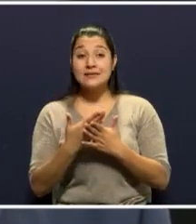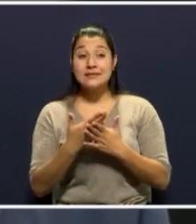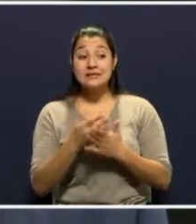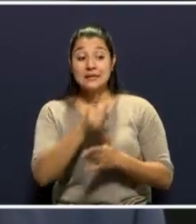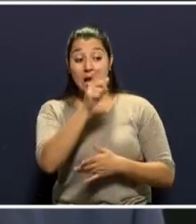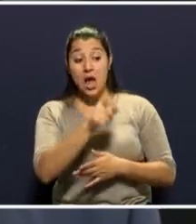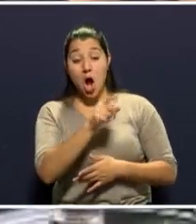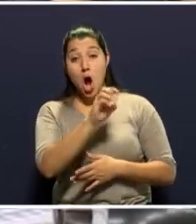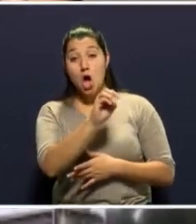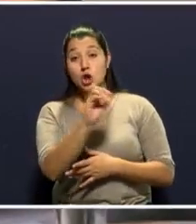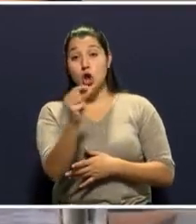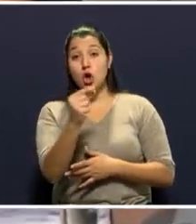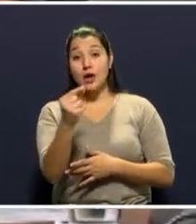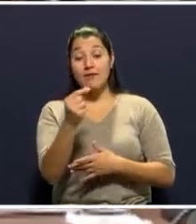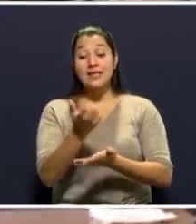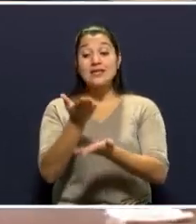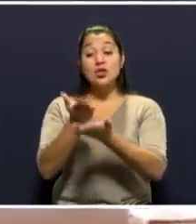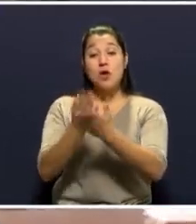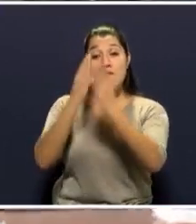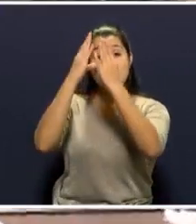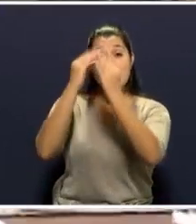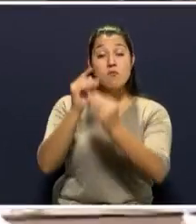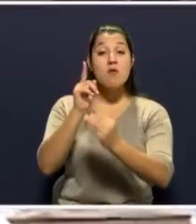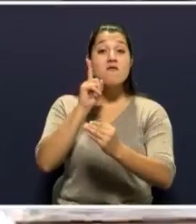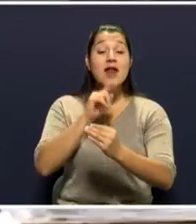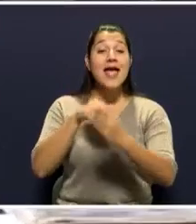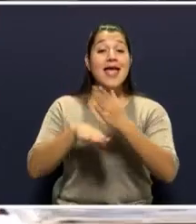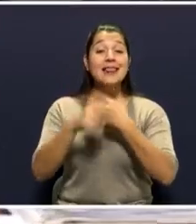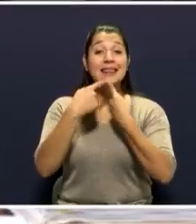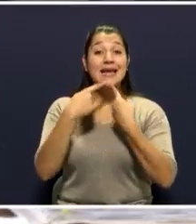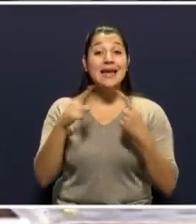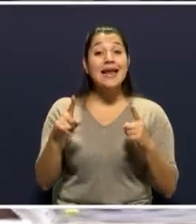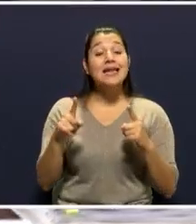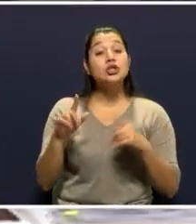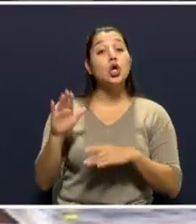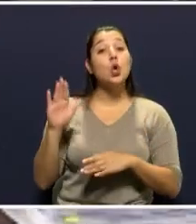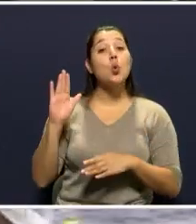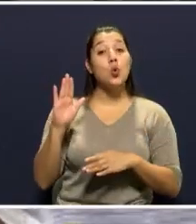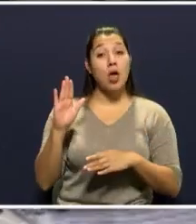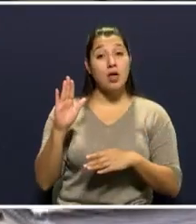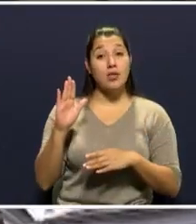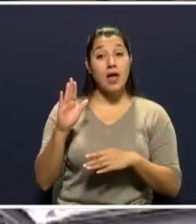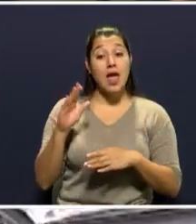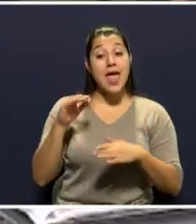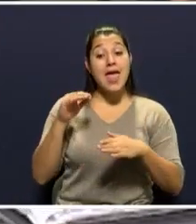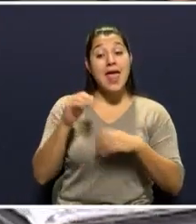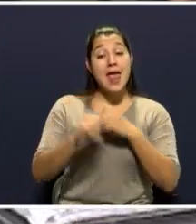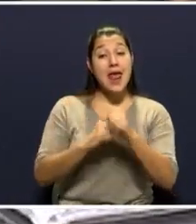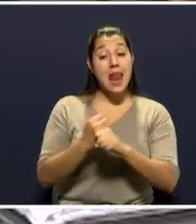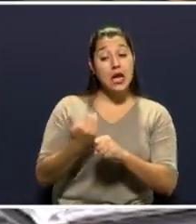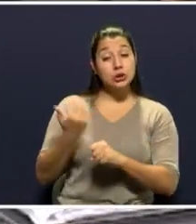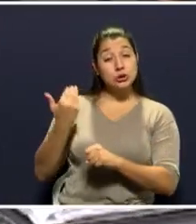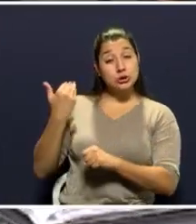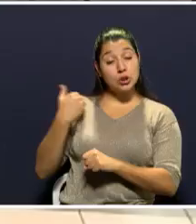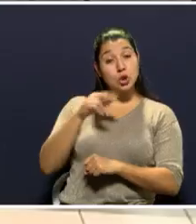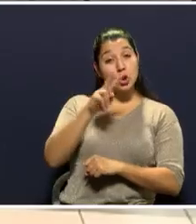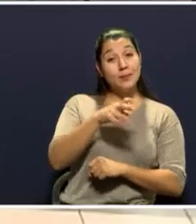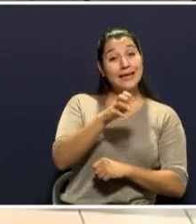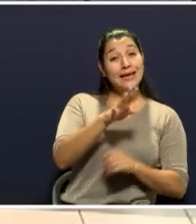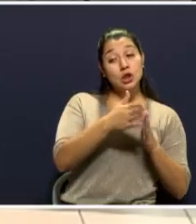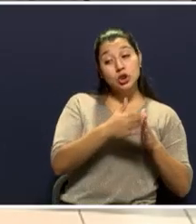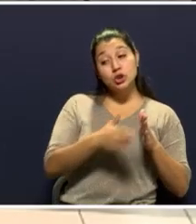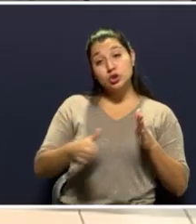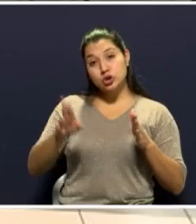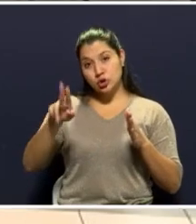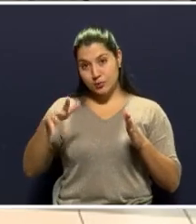datos falsos en su declaración jurada anual durante el periodo 2014-2018.